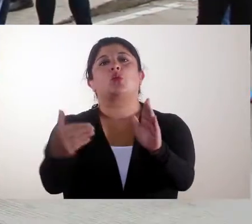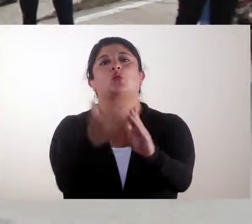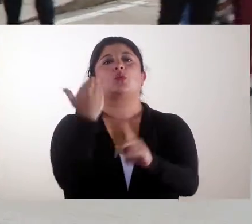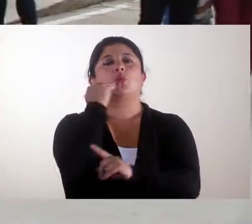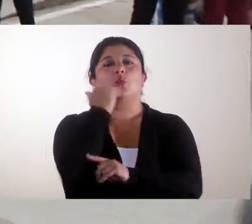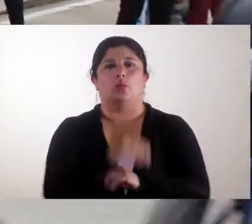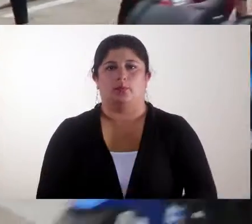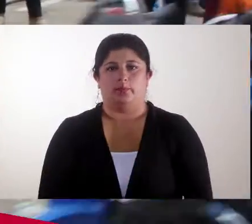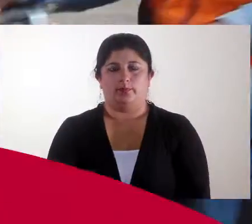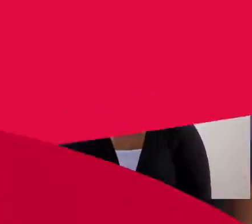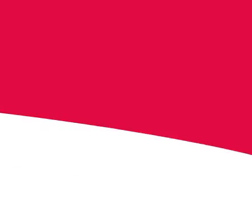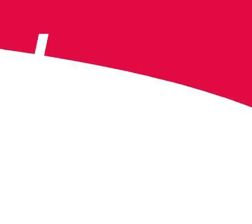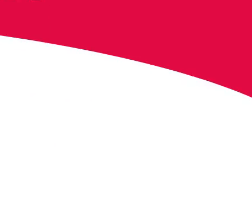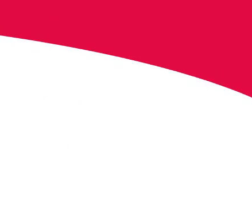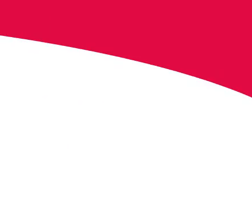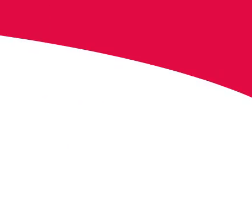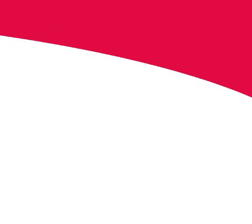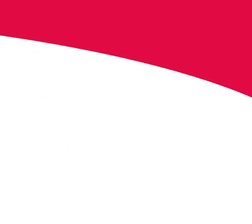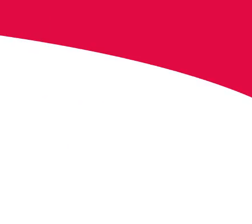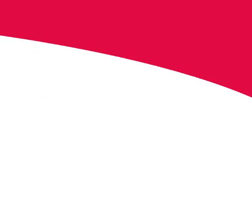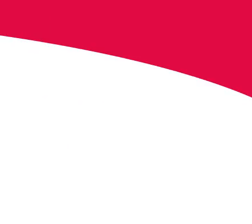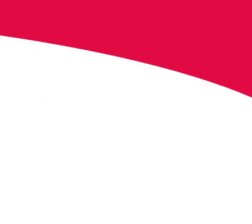en el tema de la violencia contra la mujer.